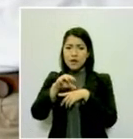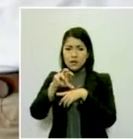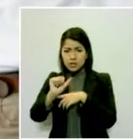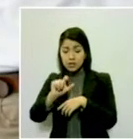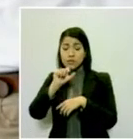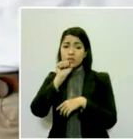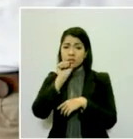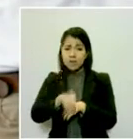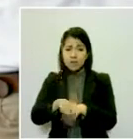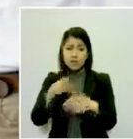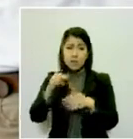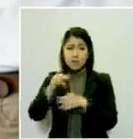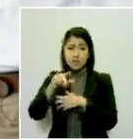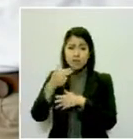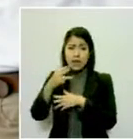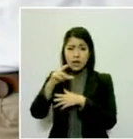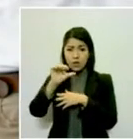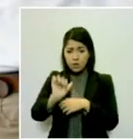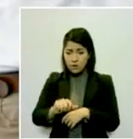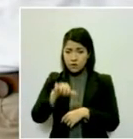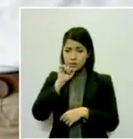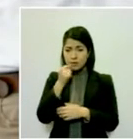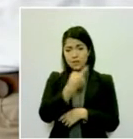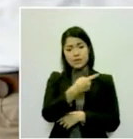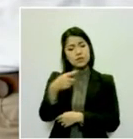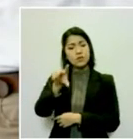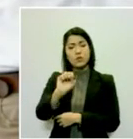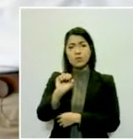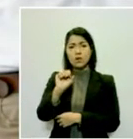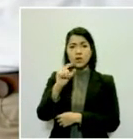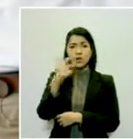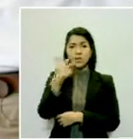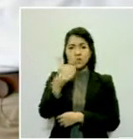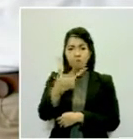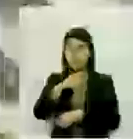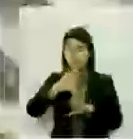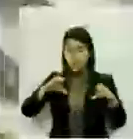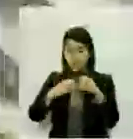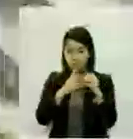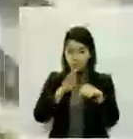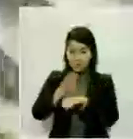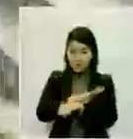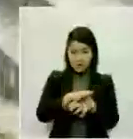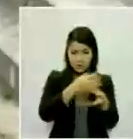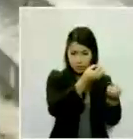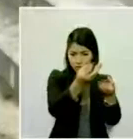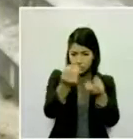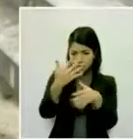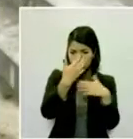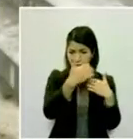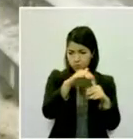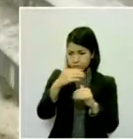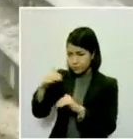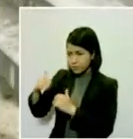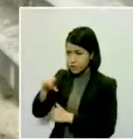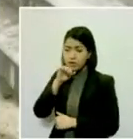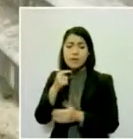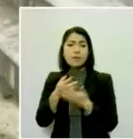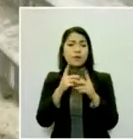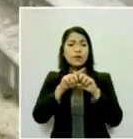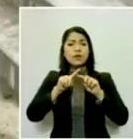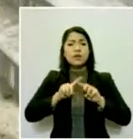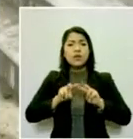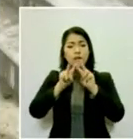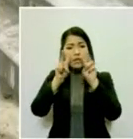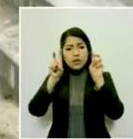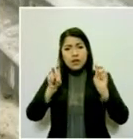michoacana, beneficiando a 128 comunidades indígenas. La que sigue, por favor. En el tema de obra